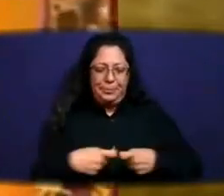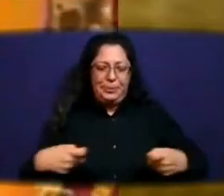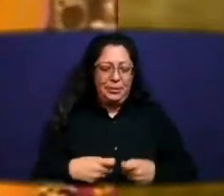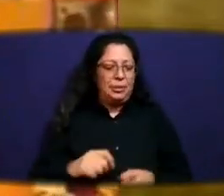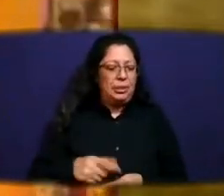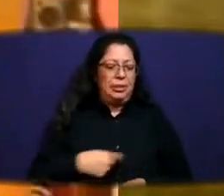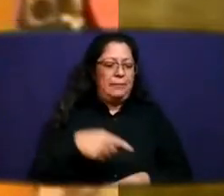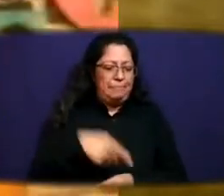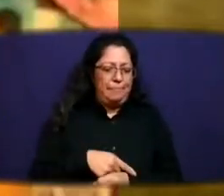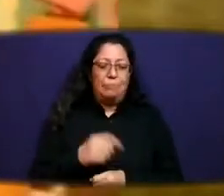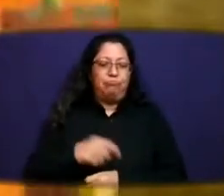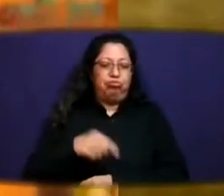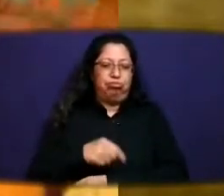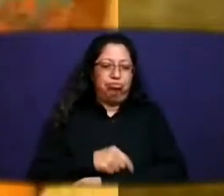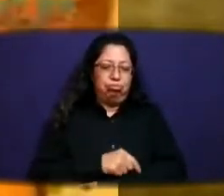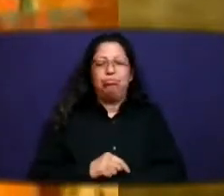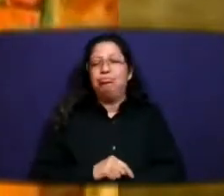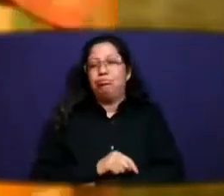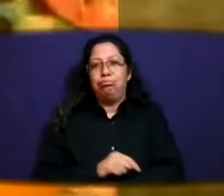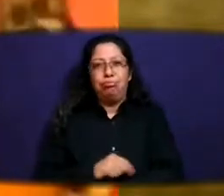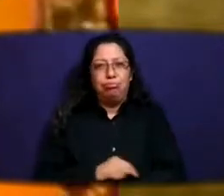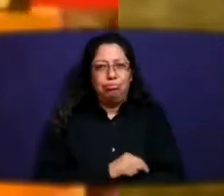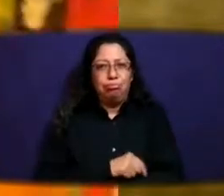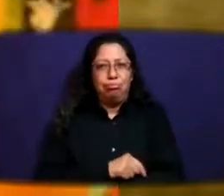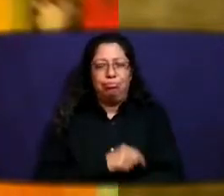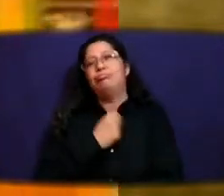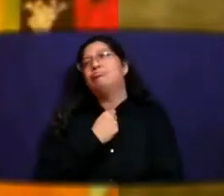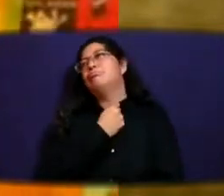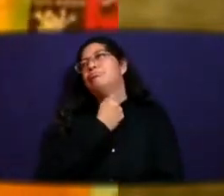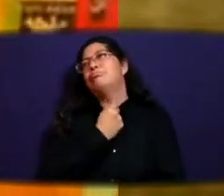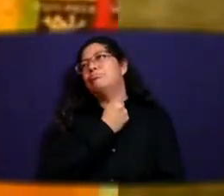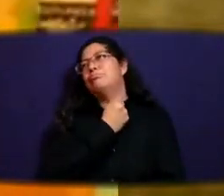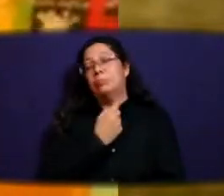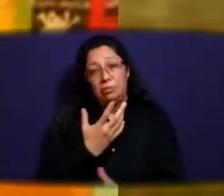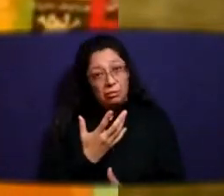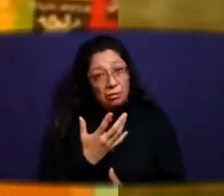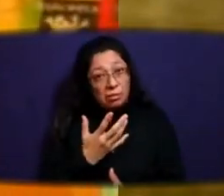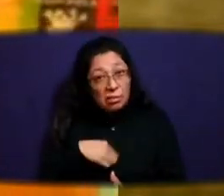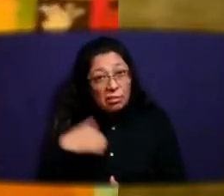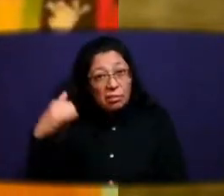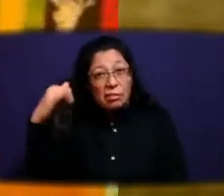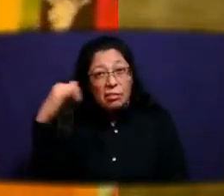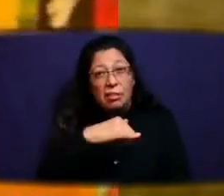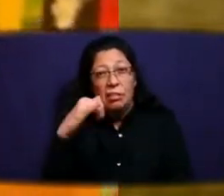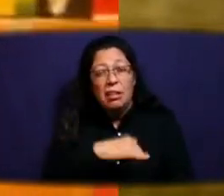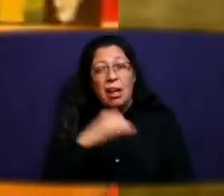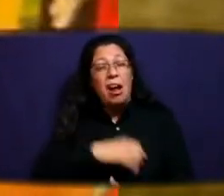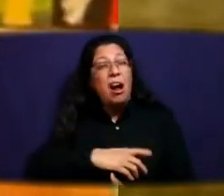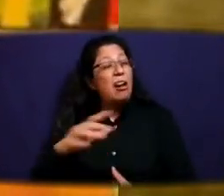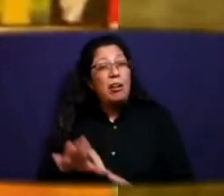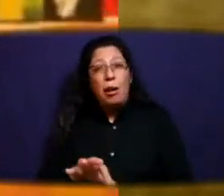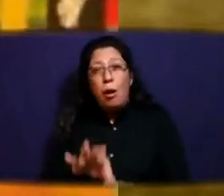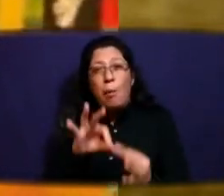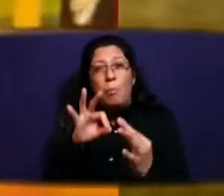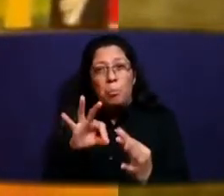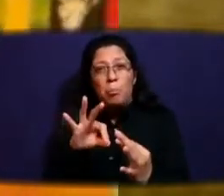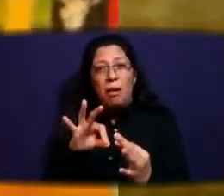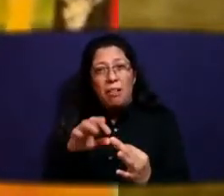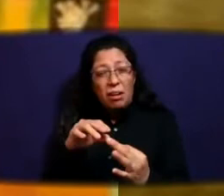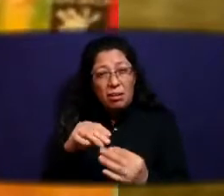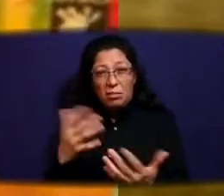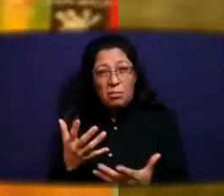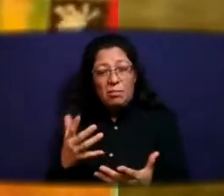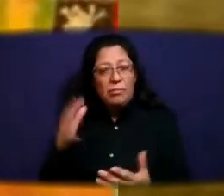de elástico para evitar que salte la aguja. Estoy sorprendida por los detalles de las tres plumas en su